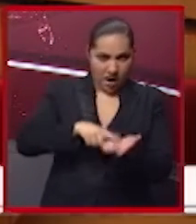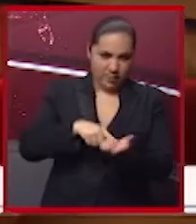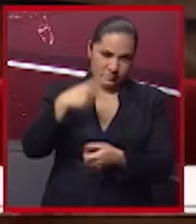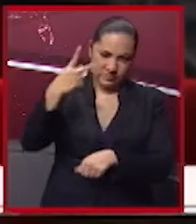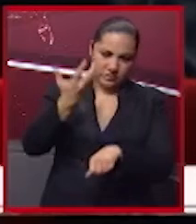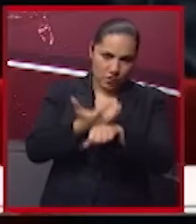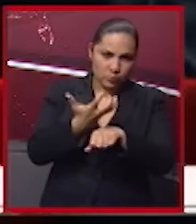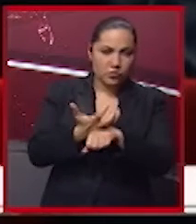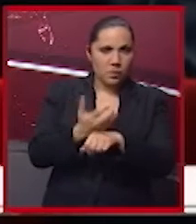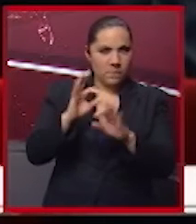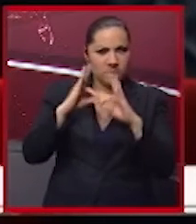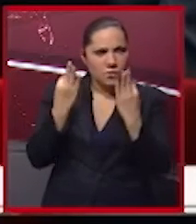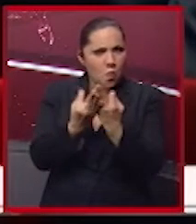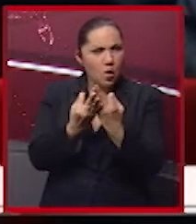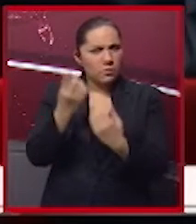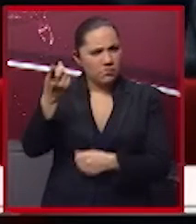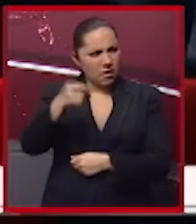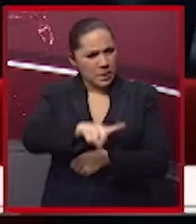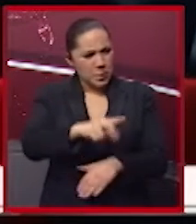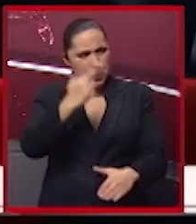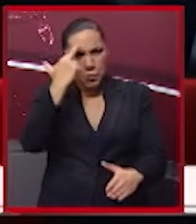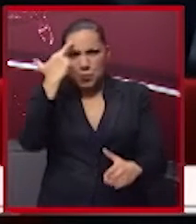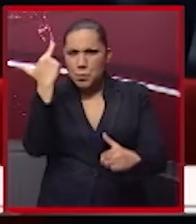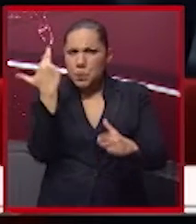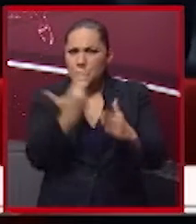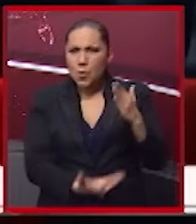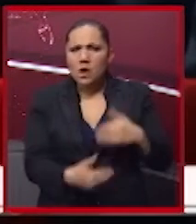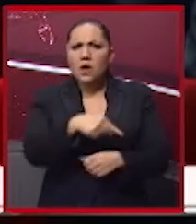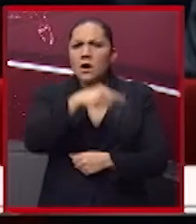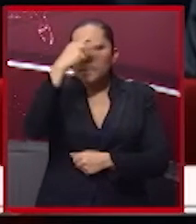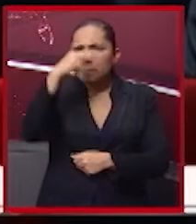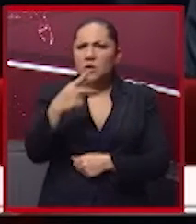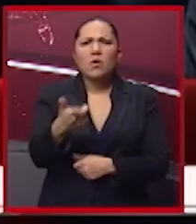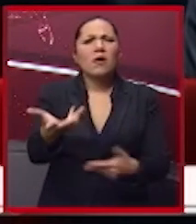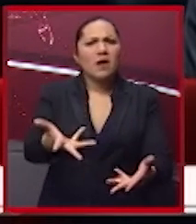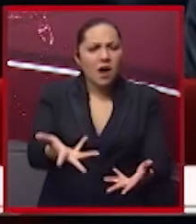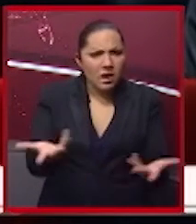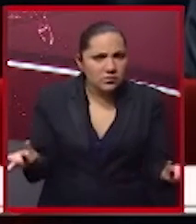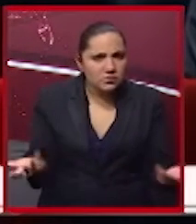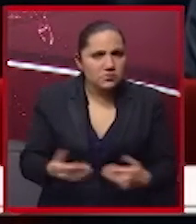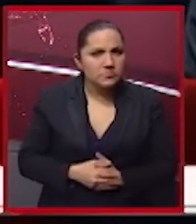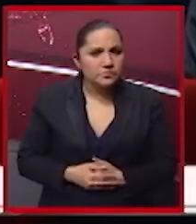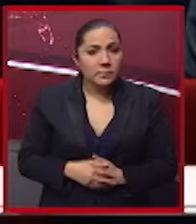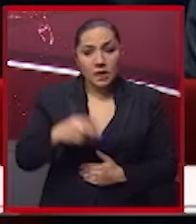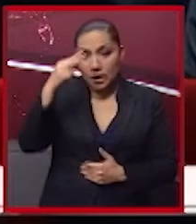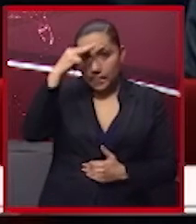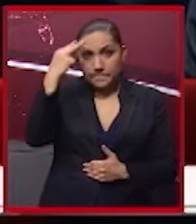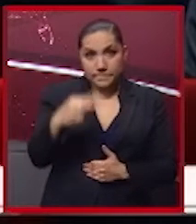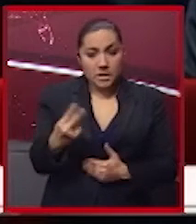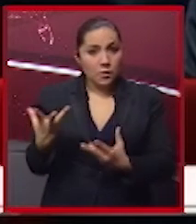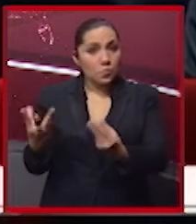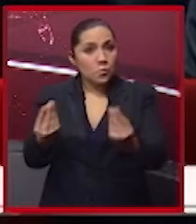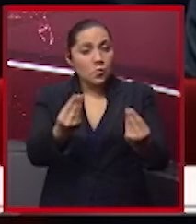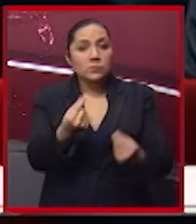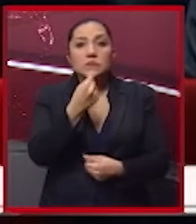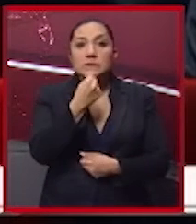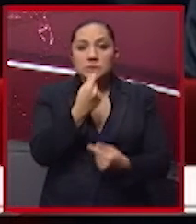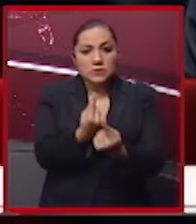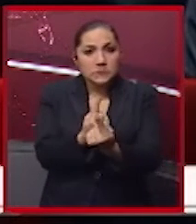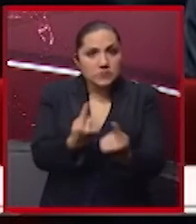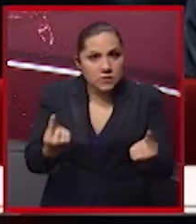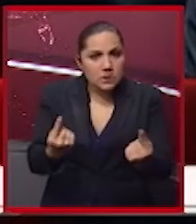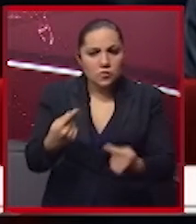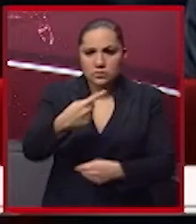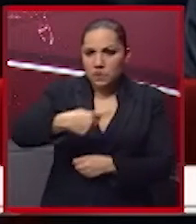inhumana? Tercero, ¿qué ha pasado con los cientos de menores mexicanos que no han podido